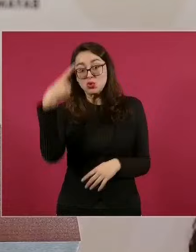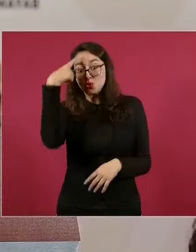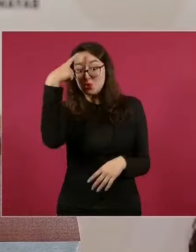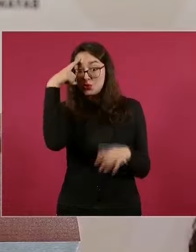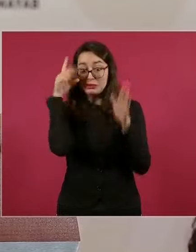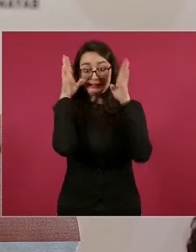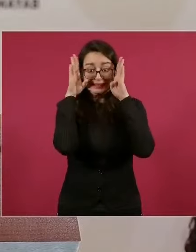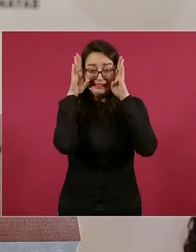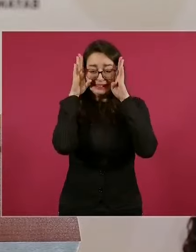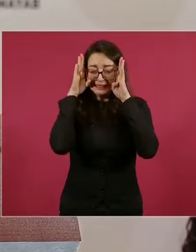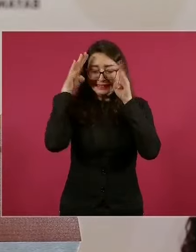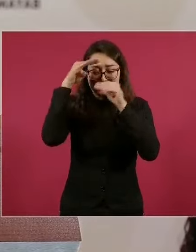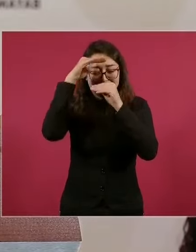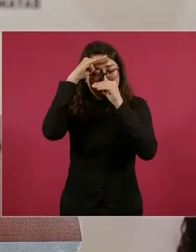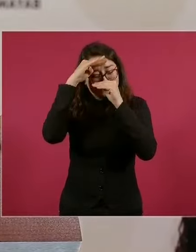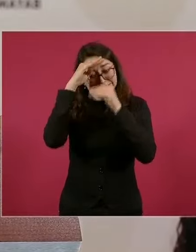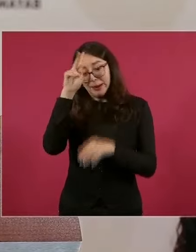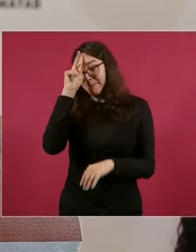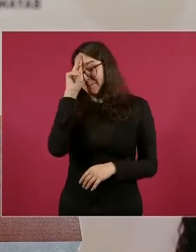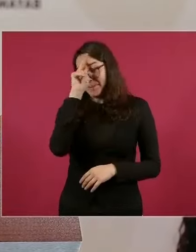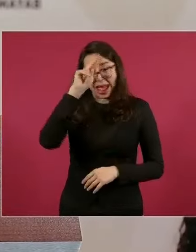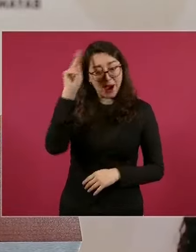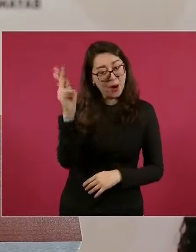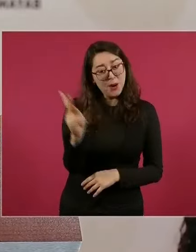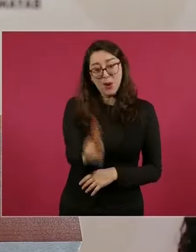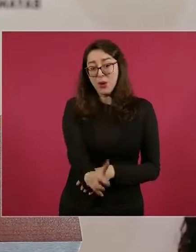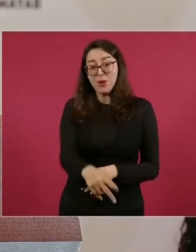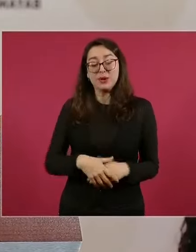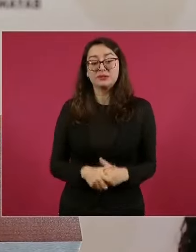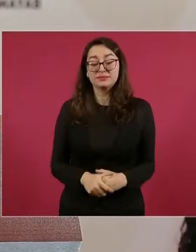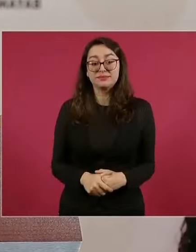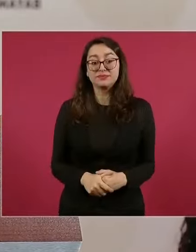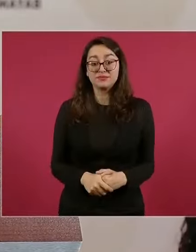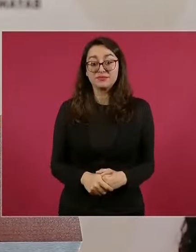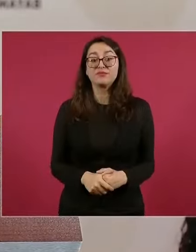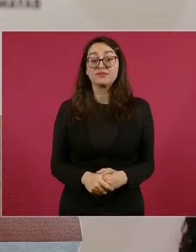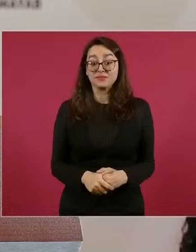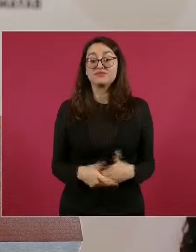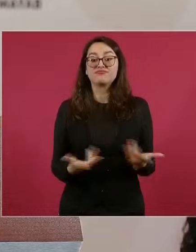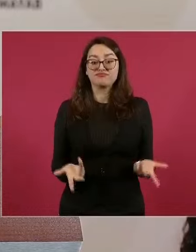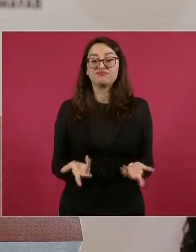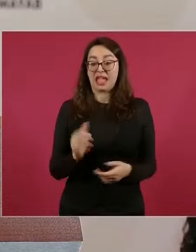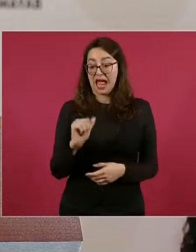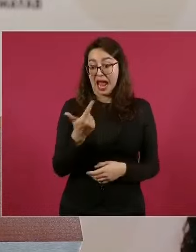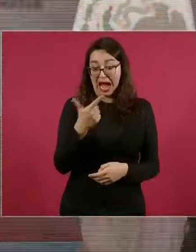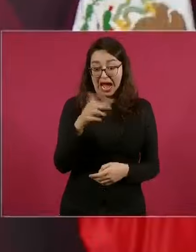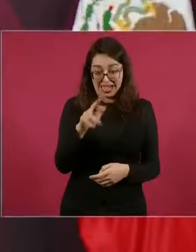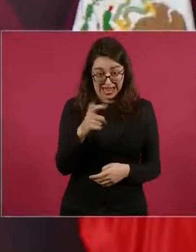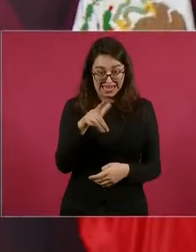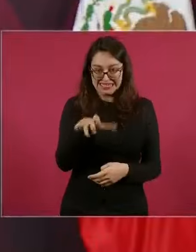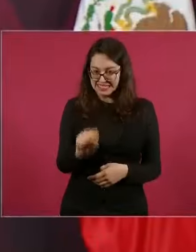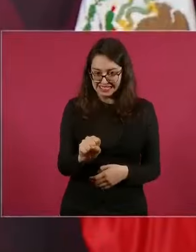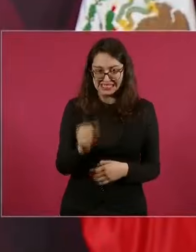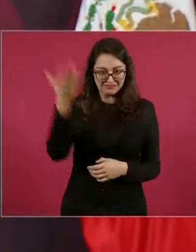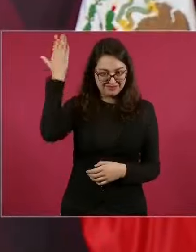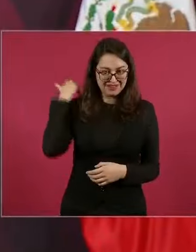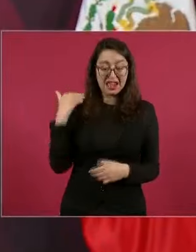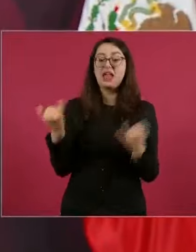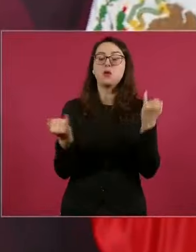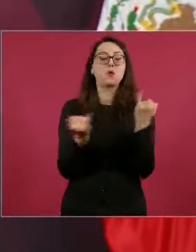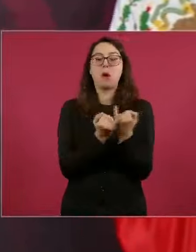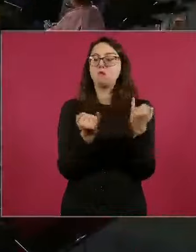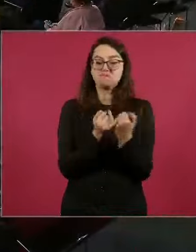México tan violento, no nos pueden estar matando a 80 mexicanos al día y que las cosas no cambien. Es decir, que esta estrategia de abrazos